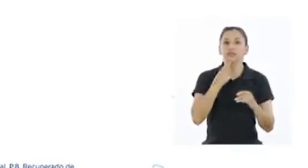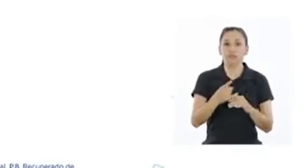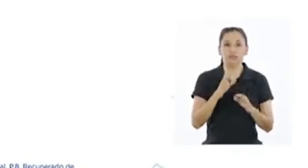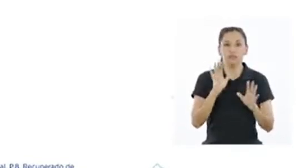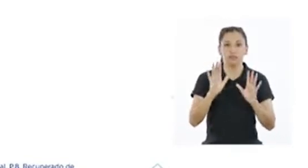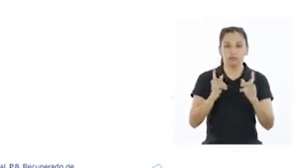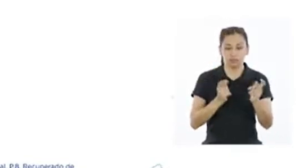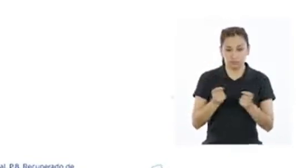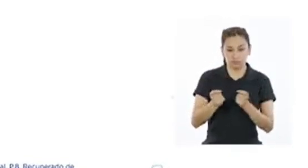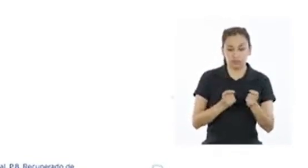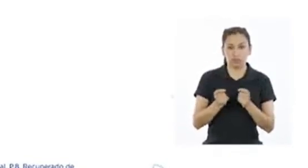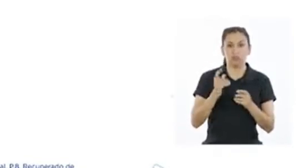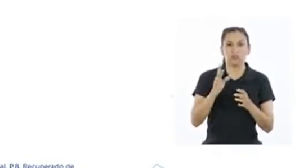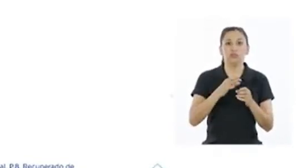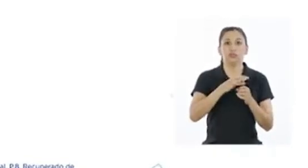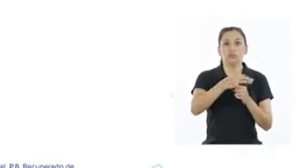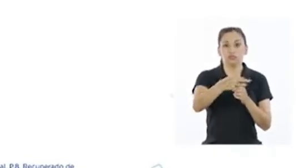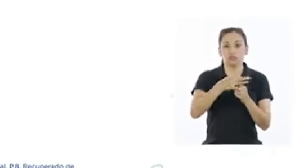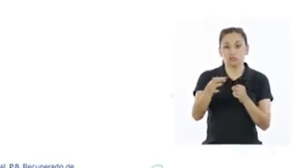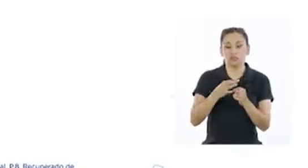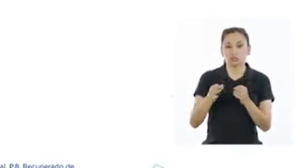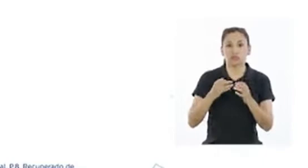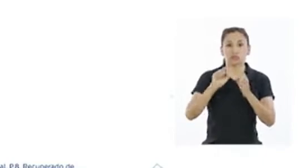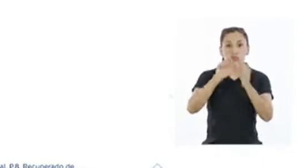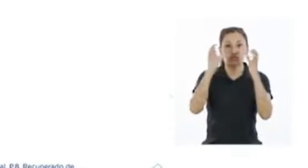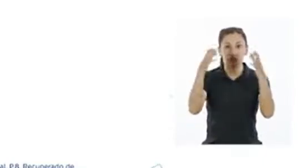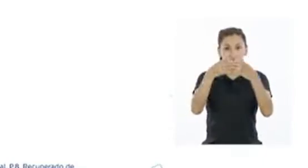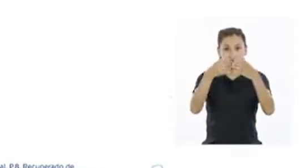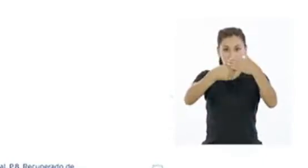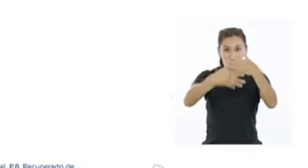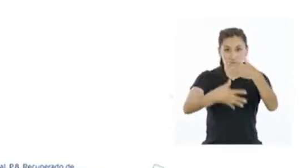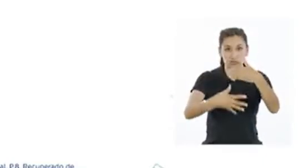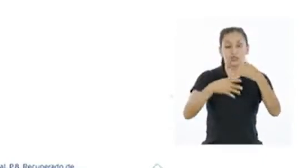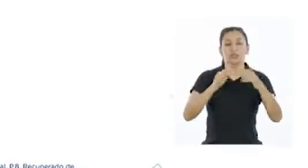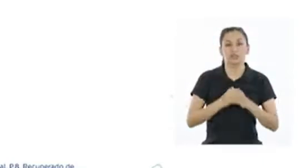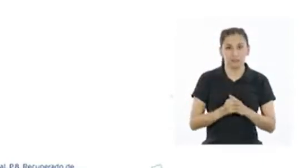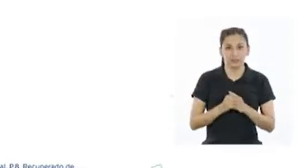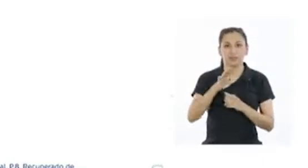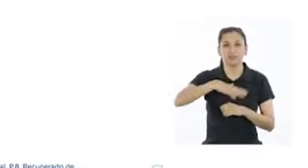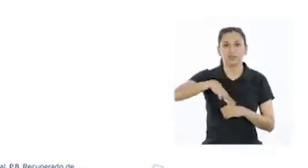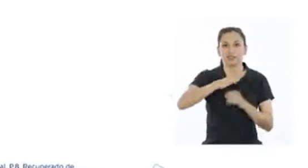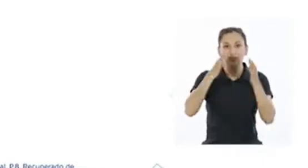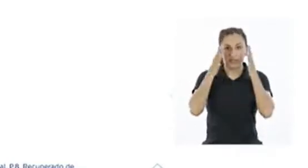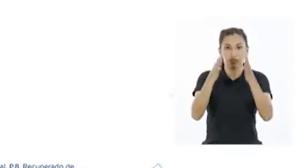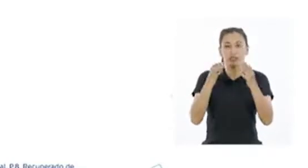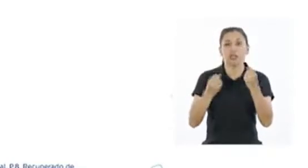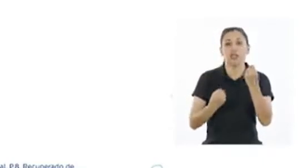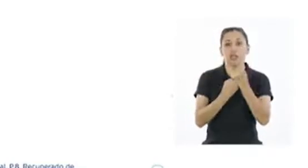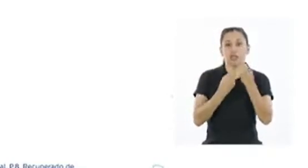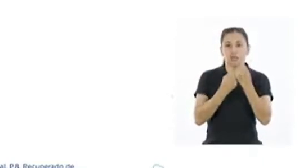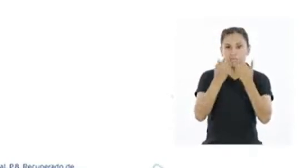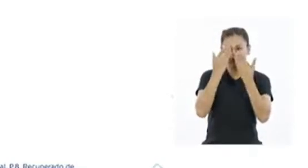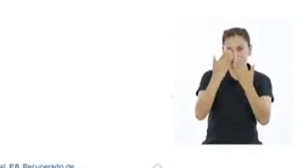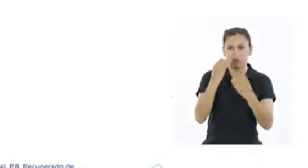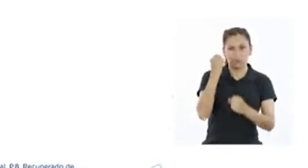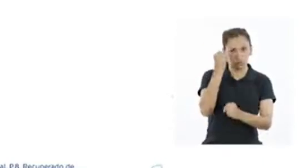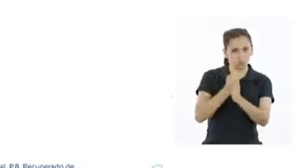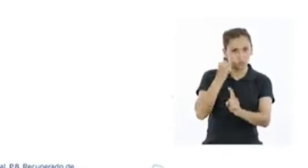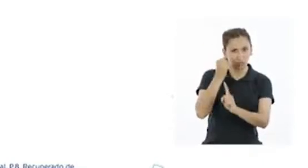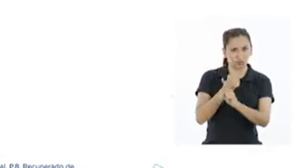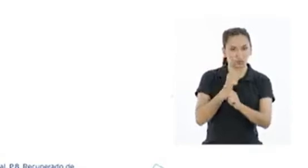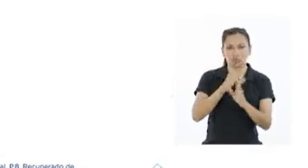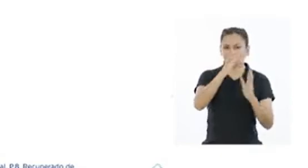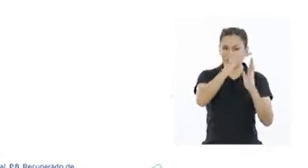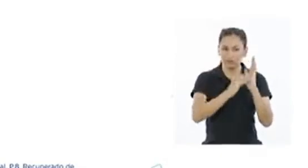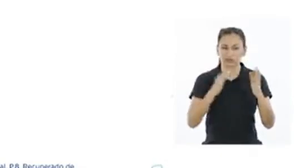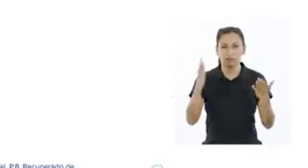las funciones de los comités provinciales y distritales de seguridad ciudadana para atender y hacer frente a los problemas